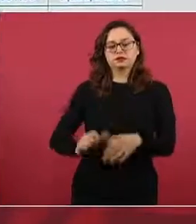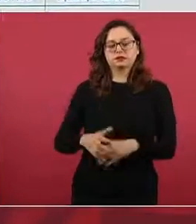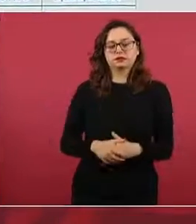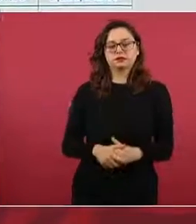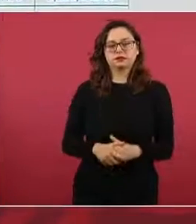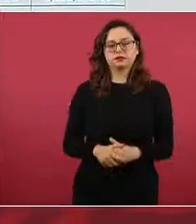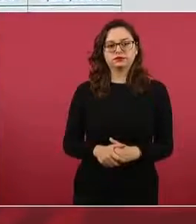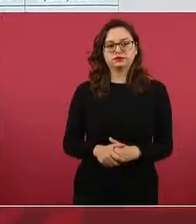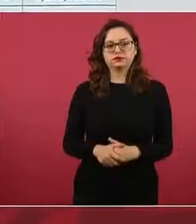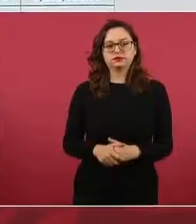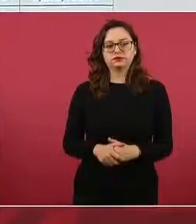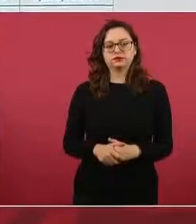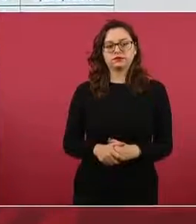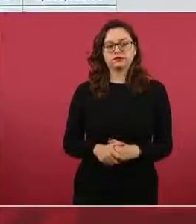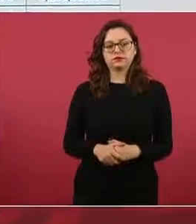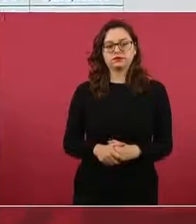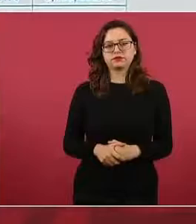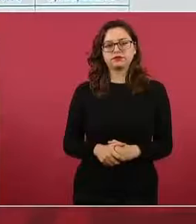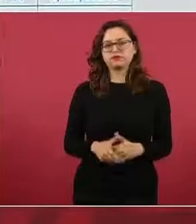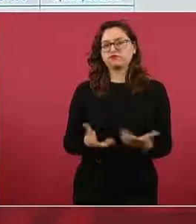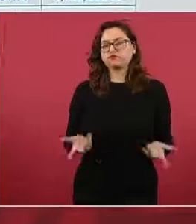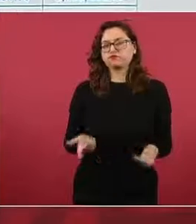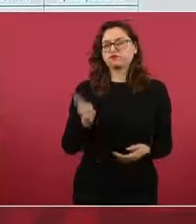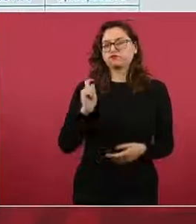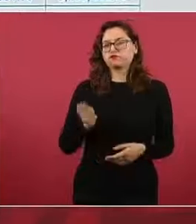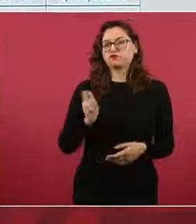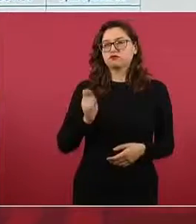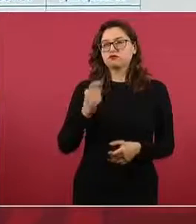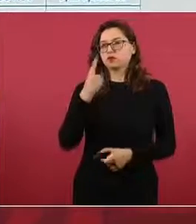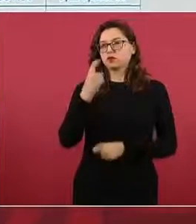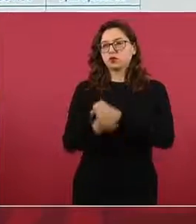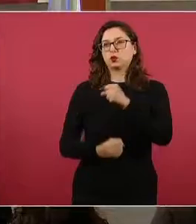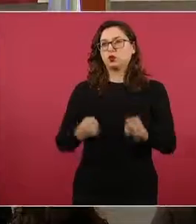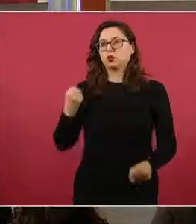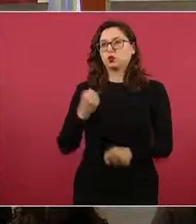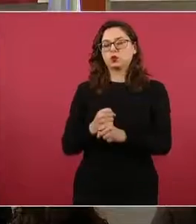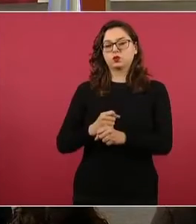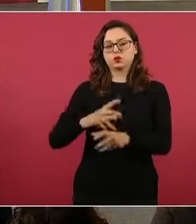Esto significa como